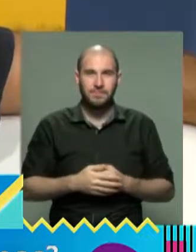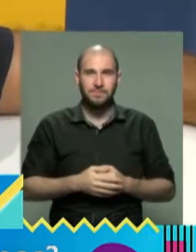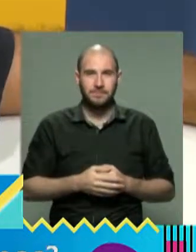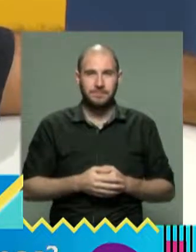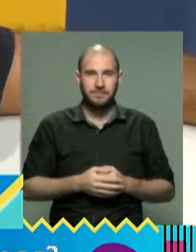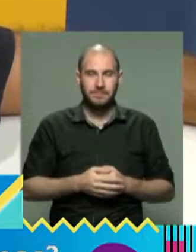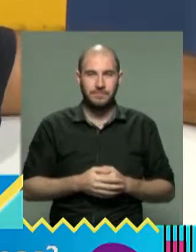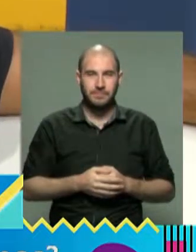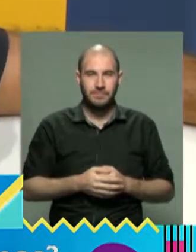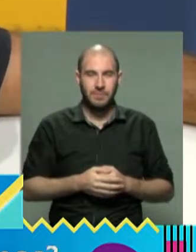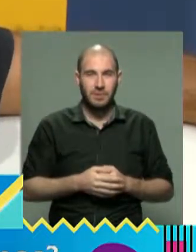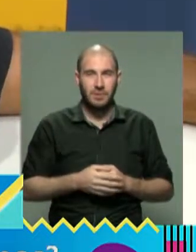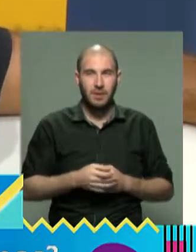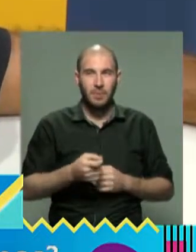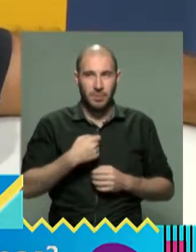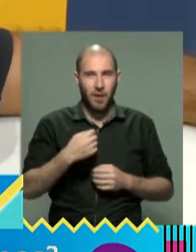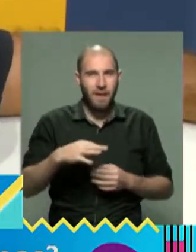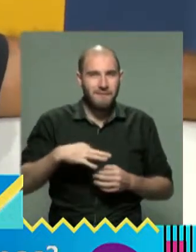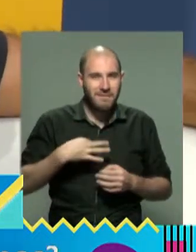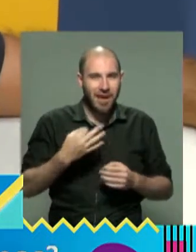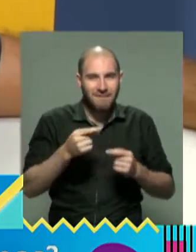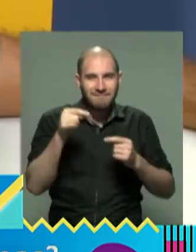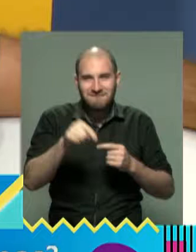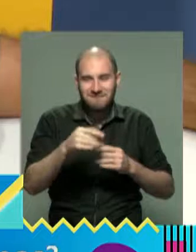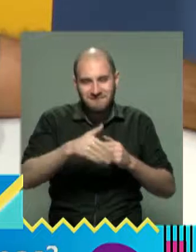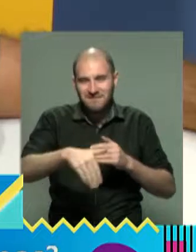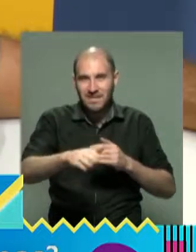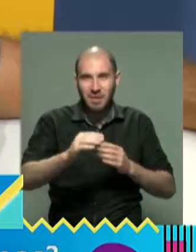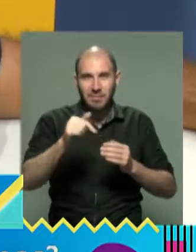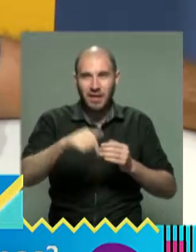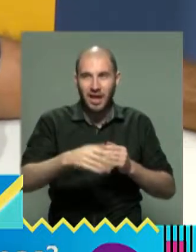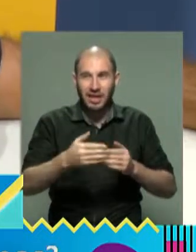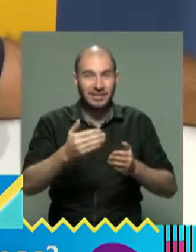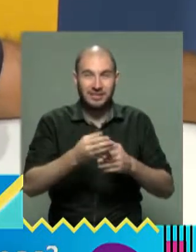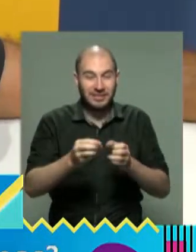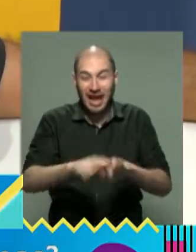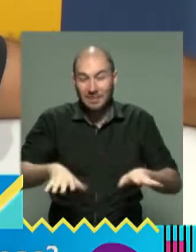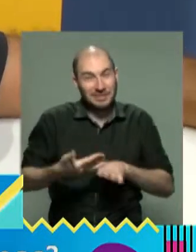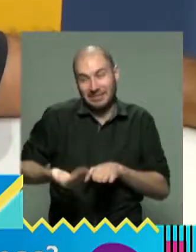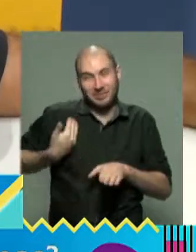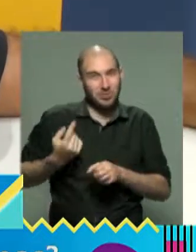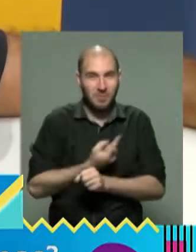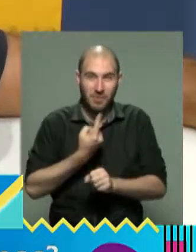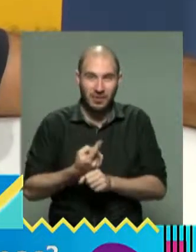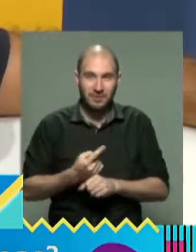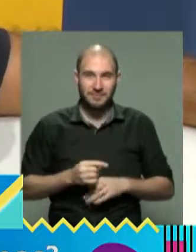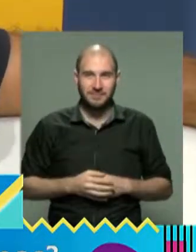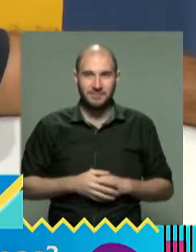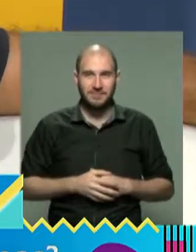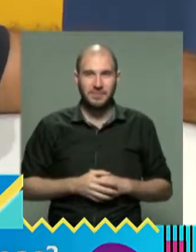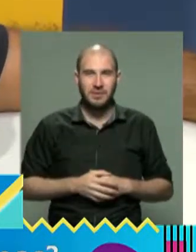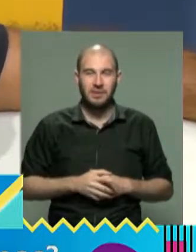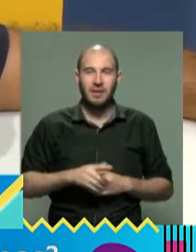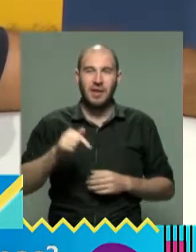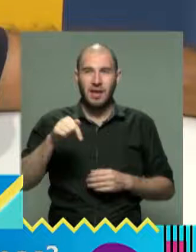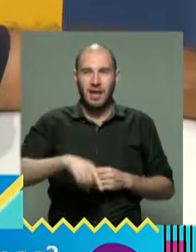sí, cuando llevas tu vida a ese punto donde estás en un punto de inflexión que no tenés retorno en esta actividad, pasa a